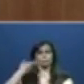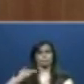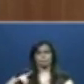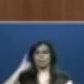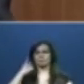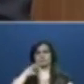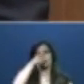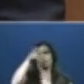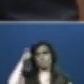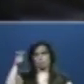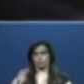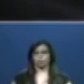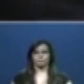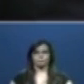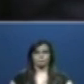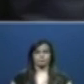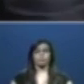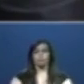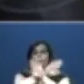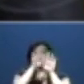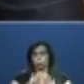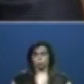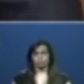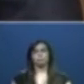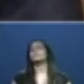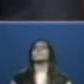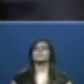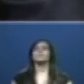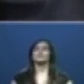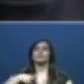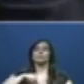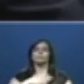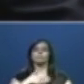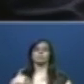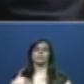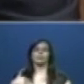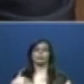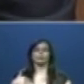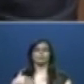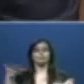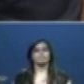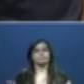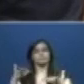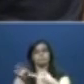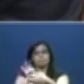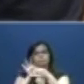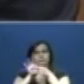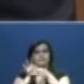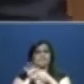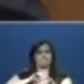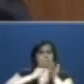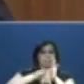rural por último queremos promover una relación mucho más intensa entre nuestro sistema